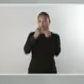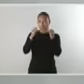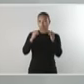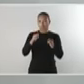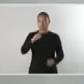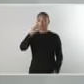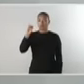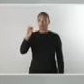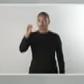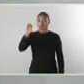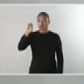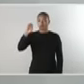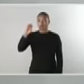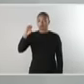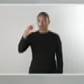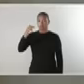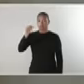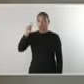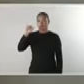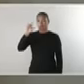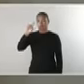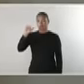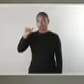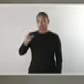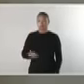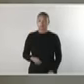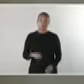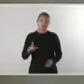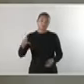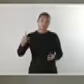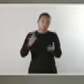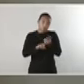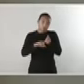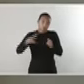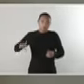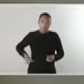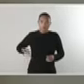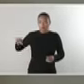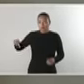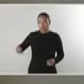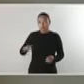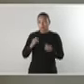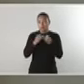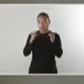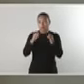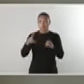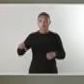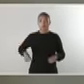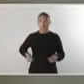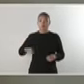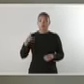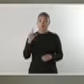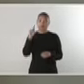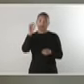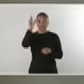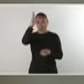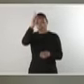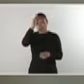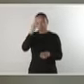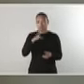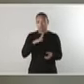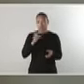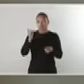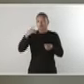José Francisco Chavira Martínez en nuestro gobierno independiente el gobierno del Gallito seremos Un gobierno